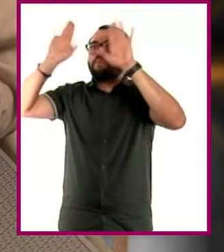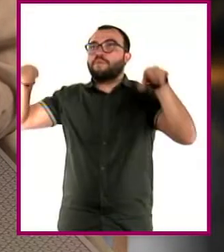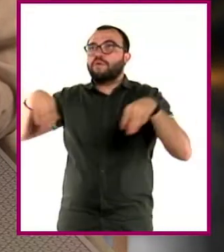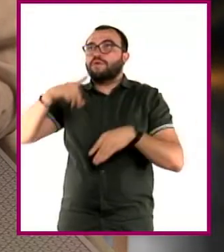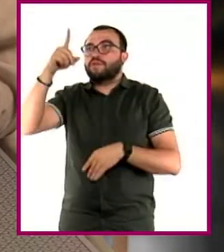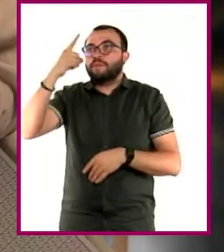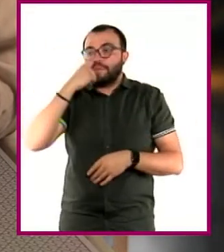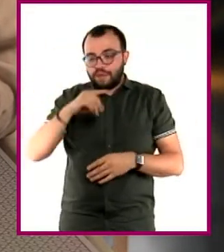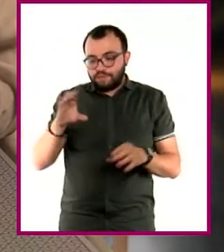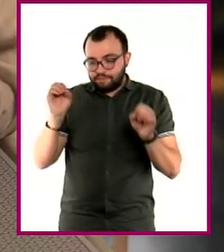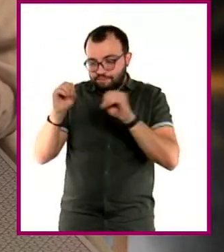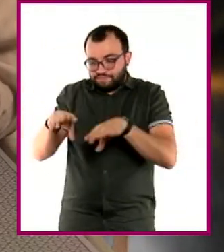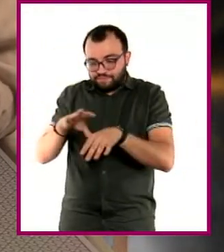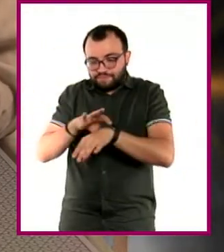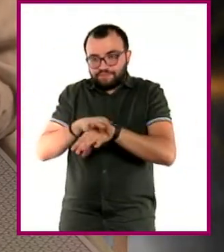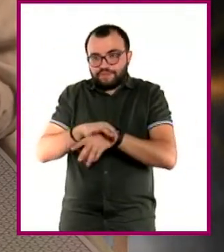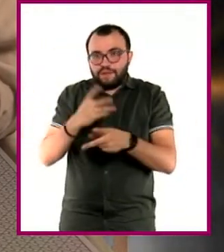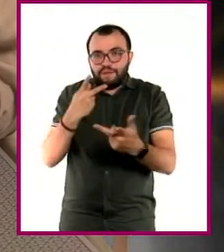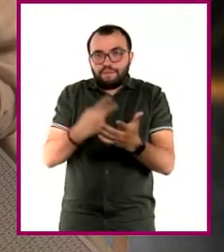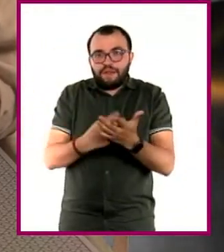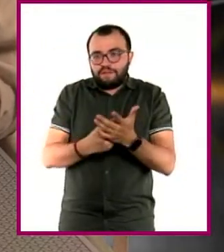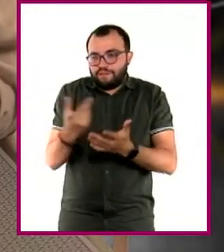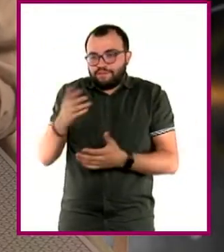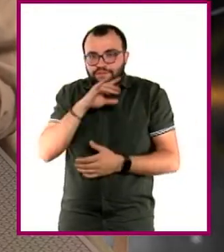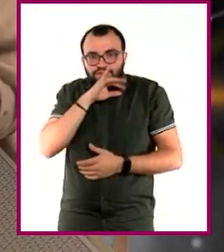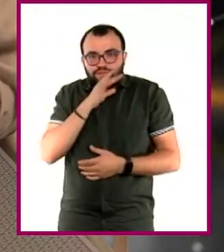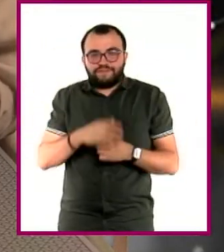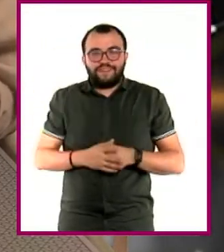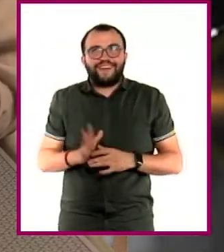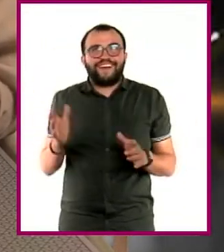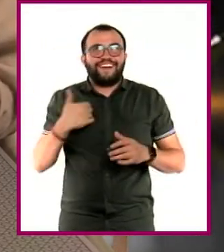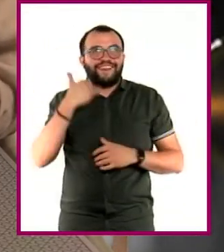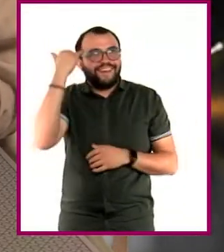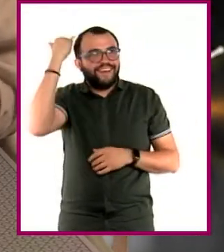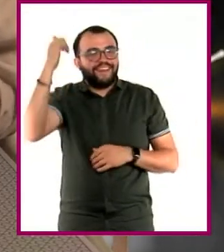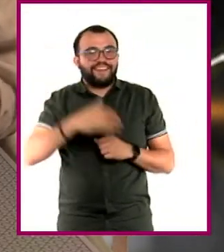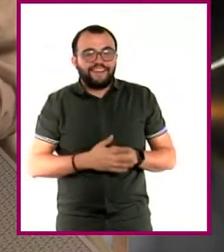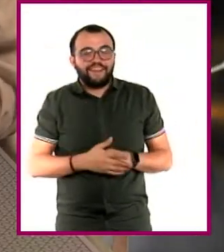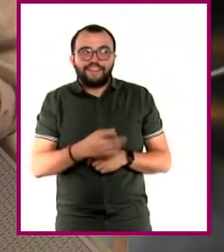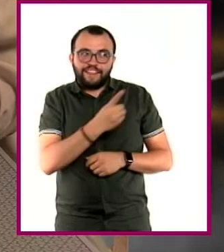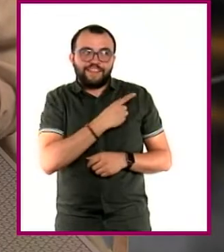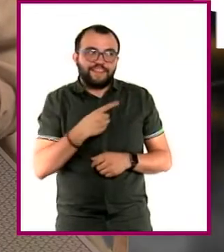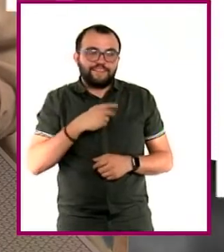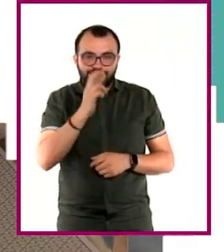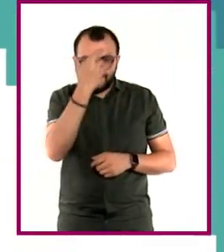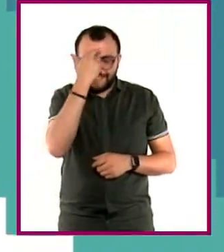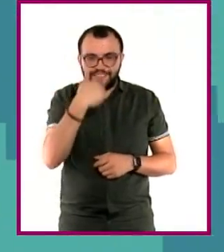de sucia. Sí, ya me imaginé. Qué bueno que me recuerdas que la tengo que limpiar.